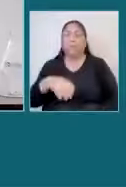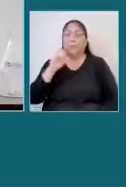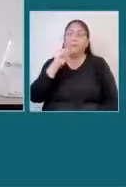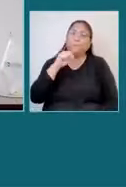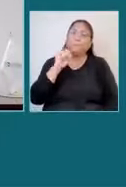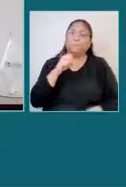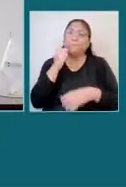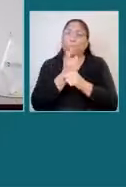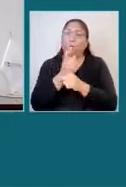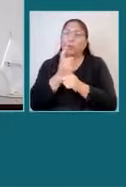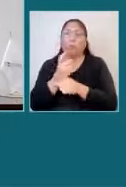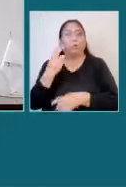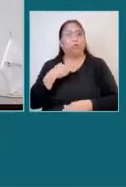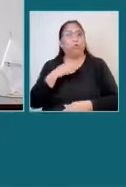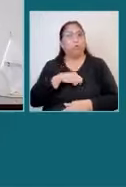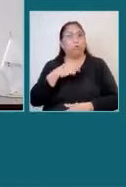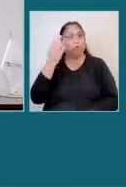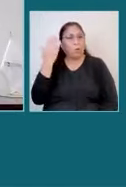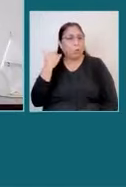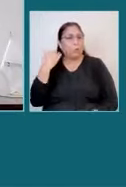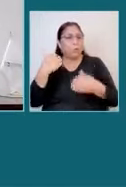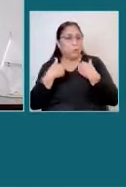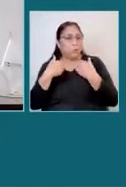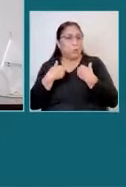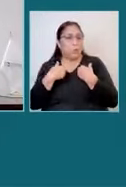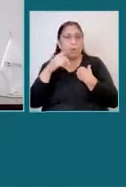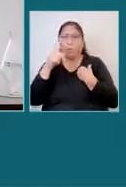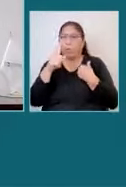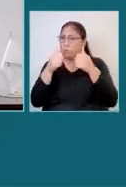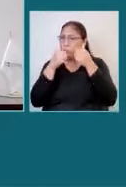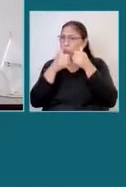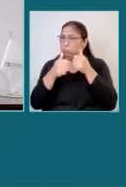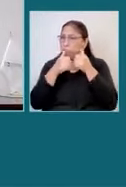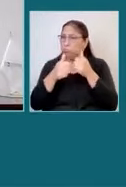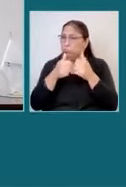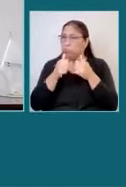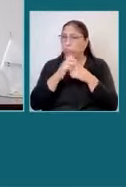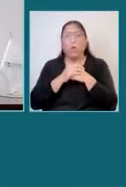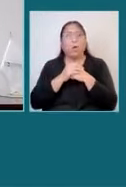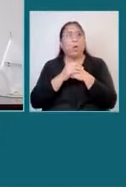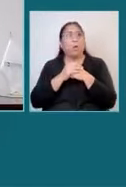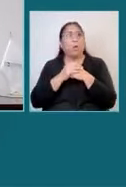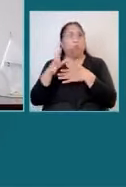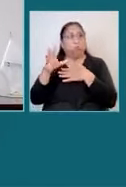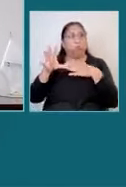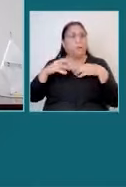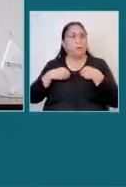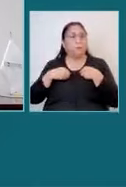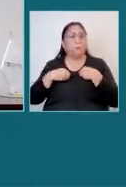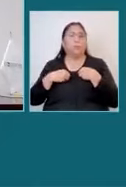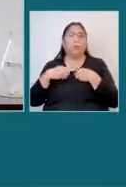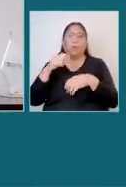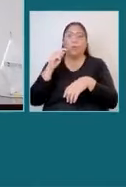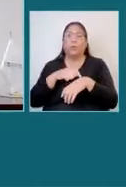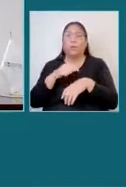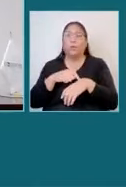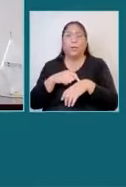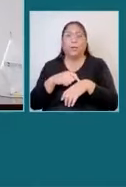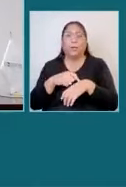por supuesto. Mira, nosotros hemos tenido en COFIDE una muy buena receptividad, tanto